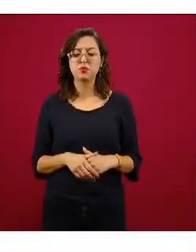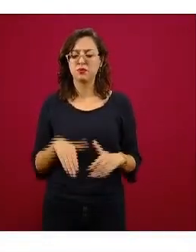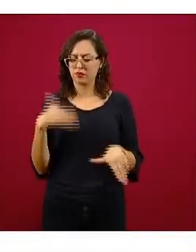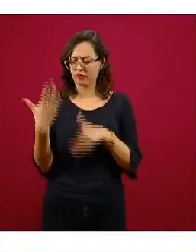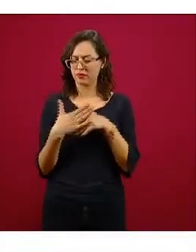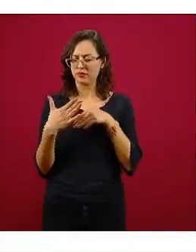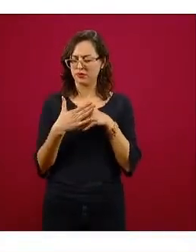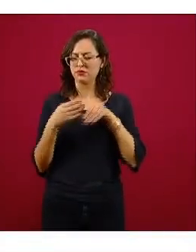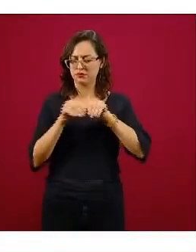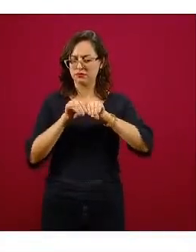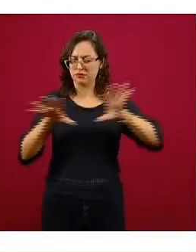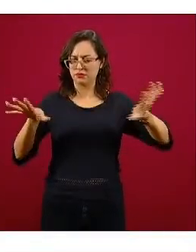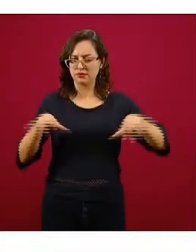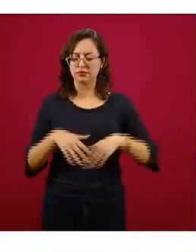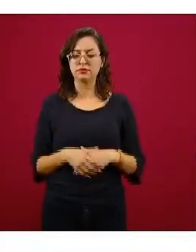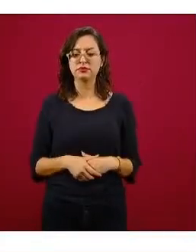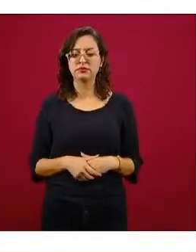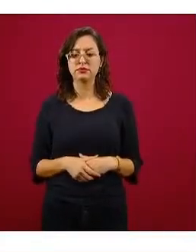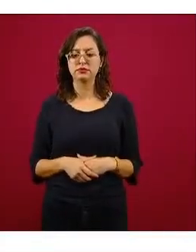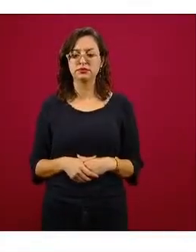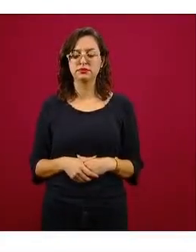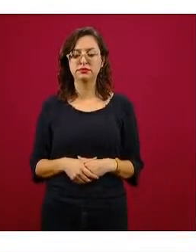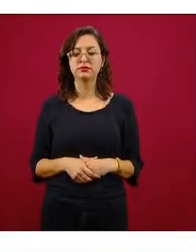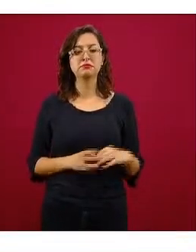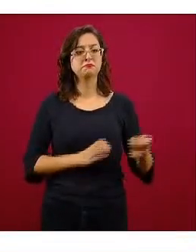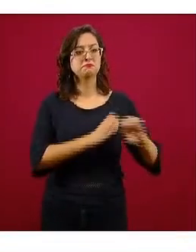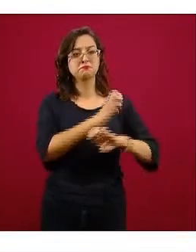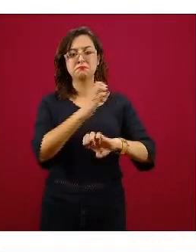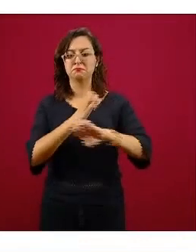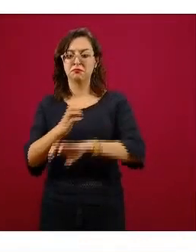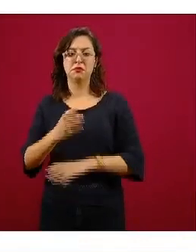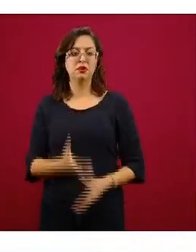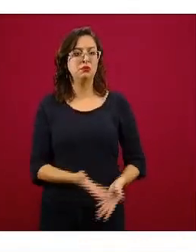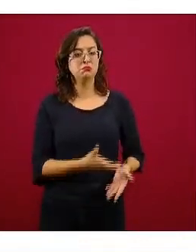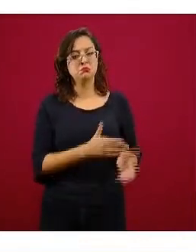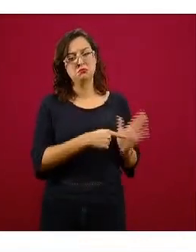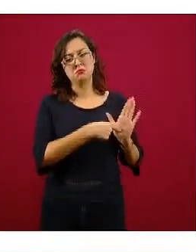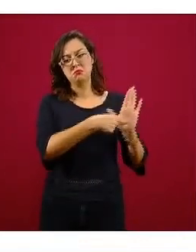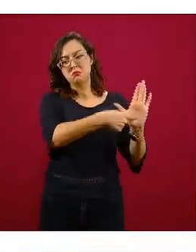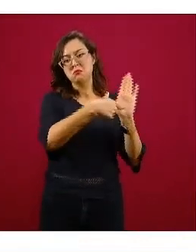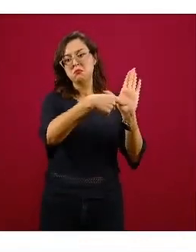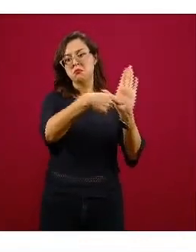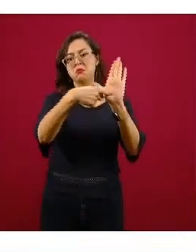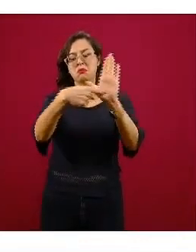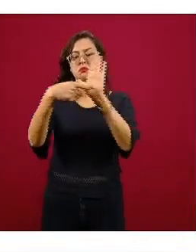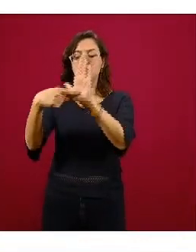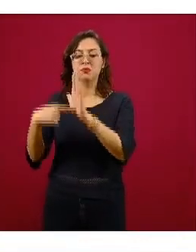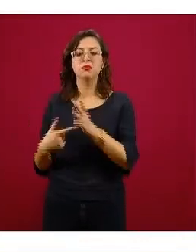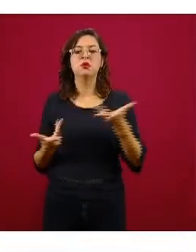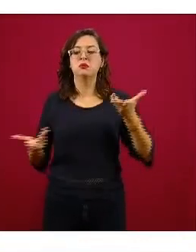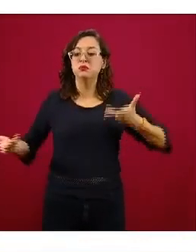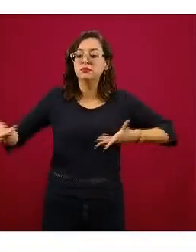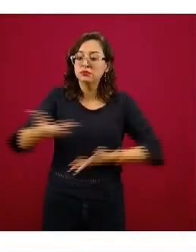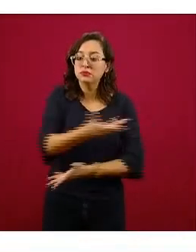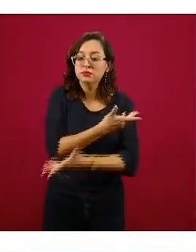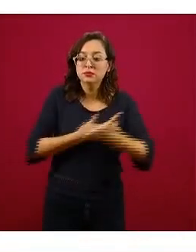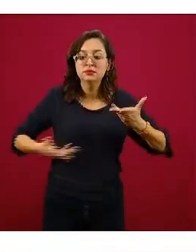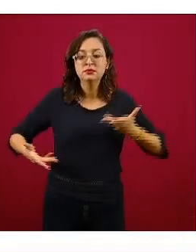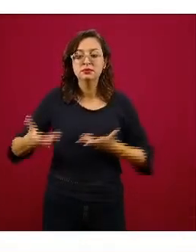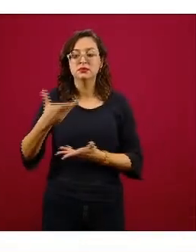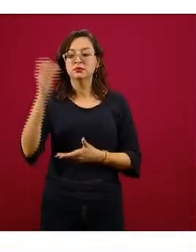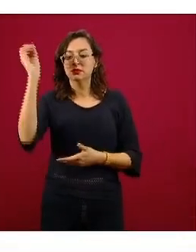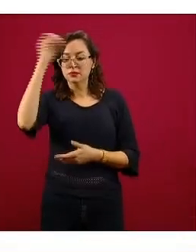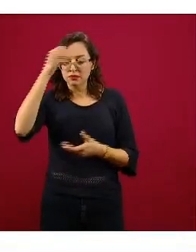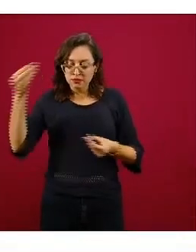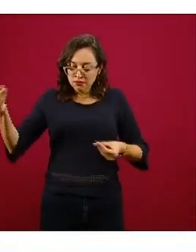ser publicados, estamos compartiendo con los estados, recibiendo comentarios de los diferentes estados, tratando